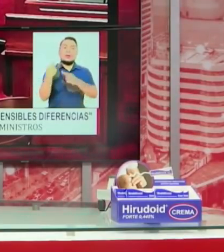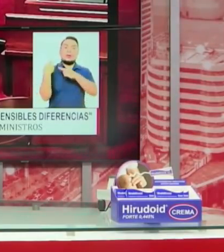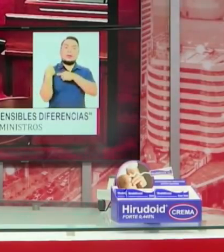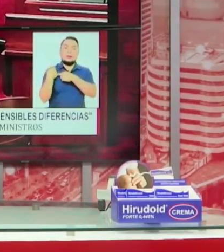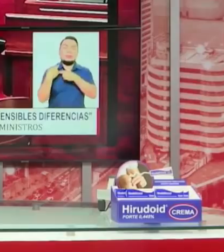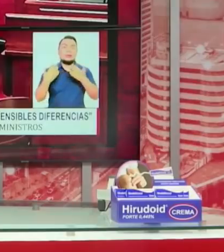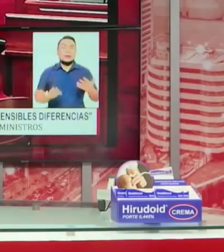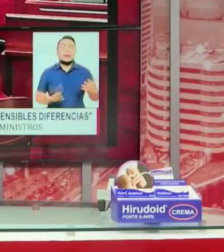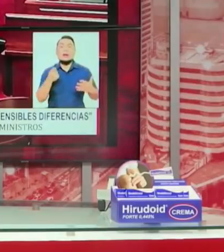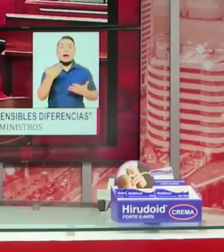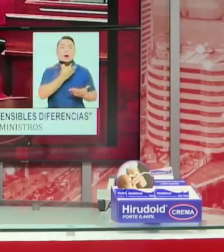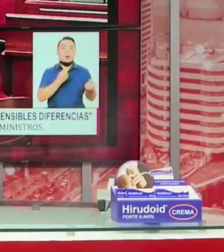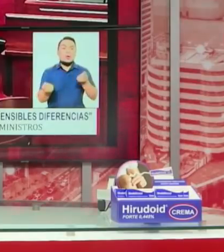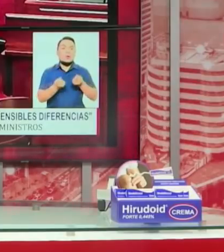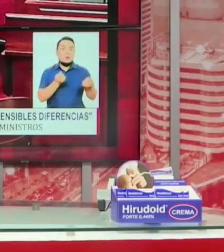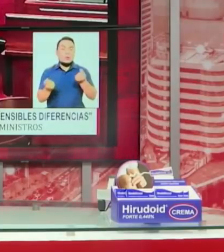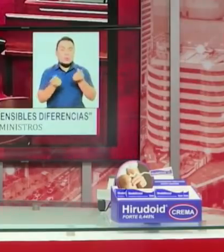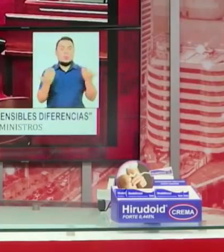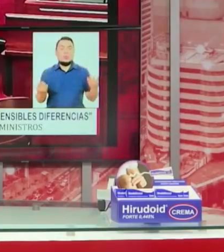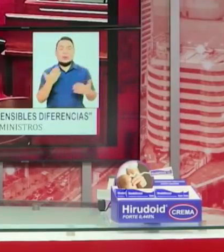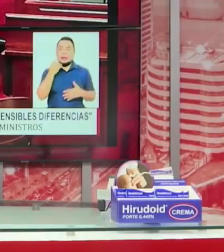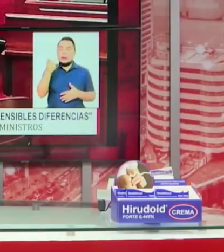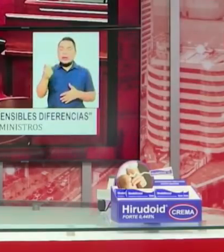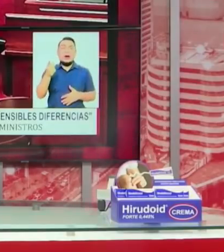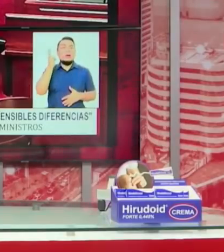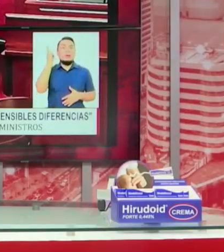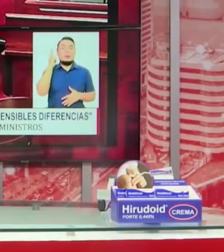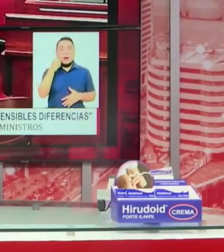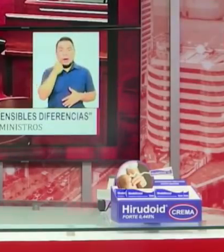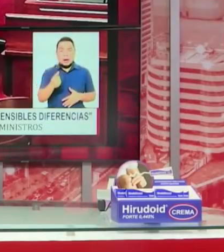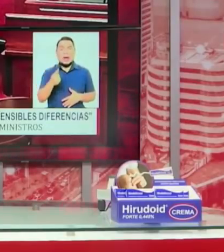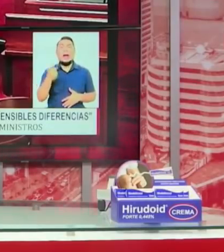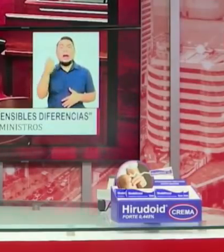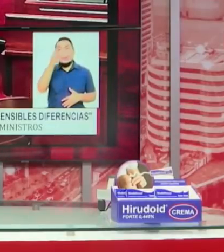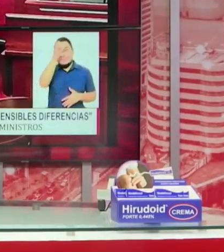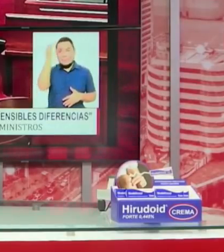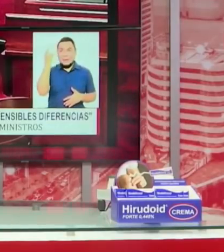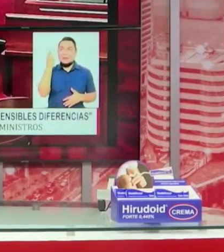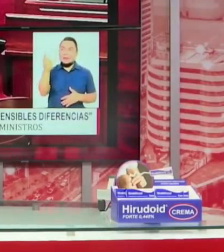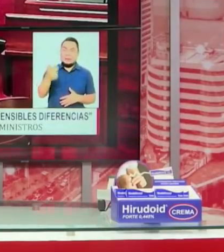derecha. Sigue hablando de concertación Aníbal Torres.